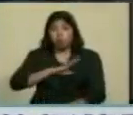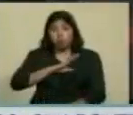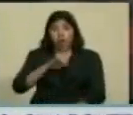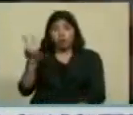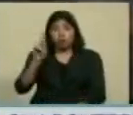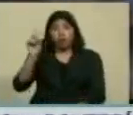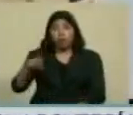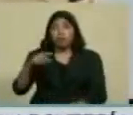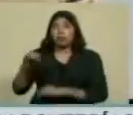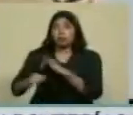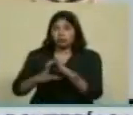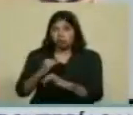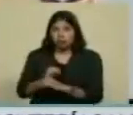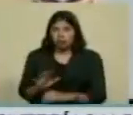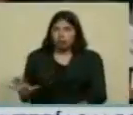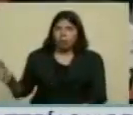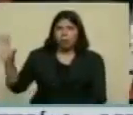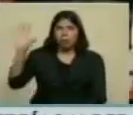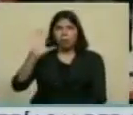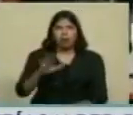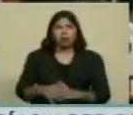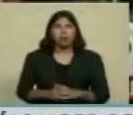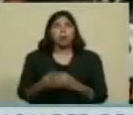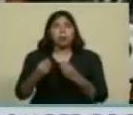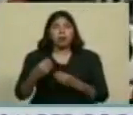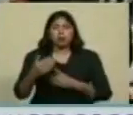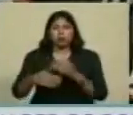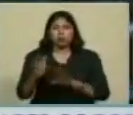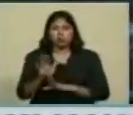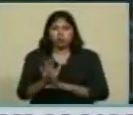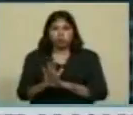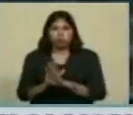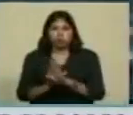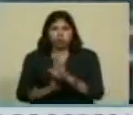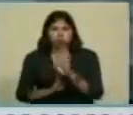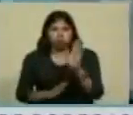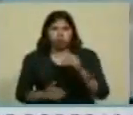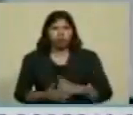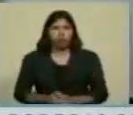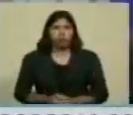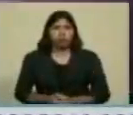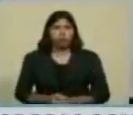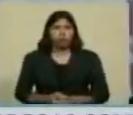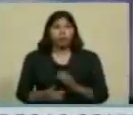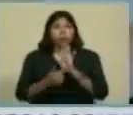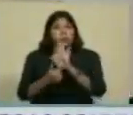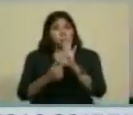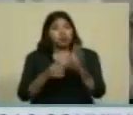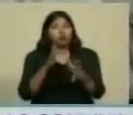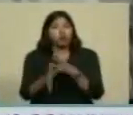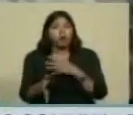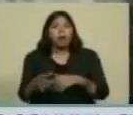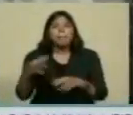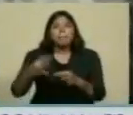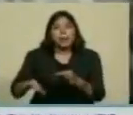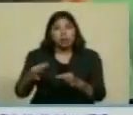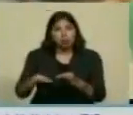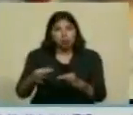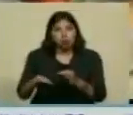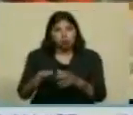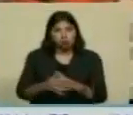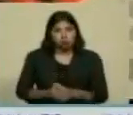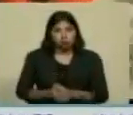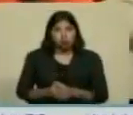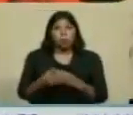FICTEC, en su primera edición, fue el escenario para el nacimiento del Observatorio Venezolano de Blockchain y la presentación del Petro como criptoactivo venezolano para